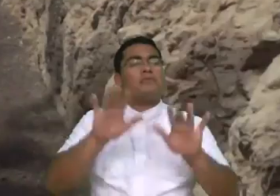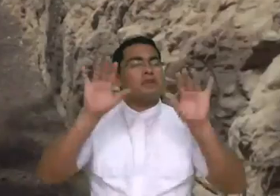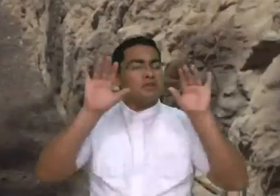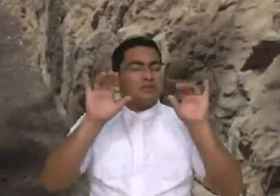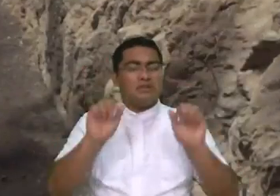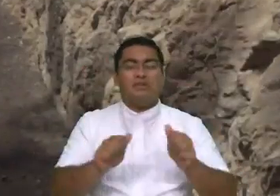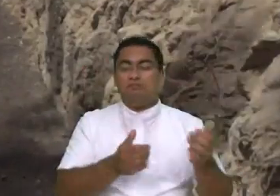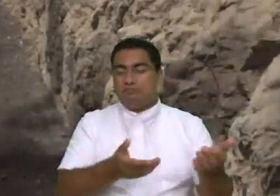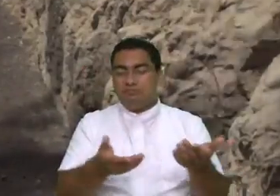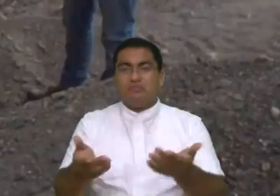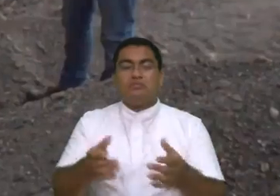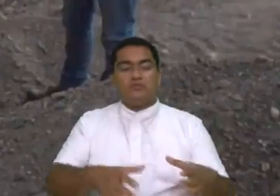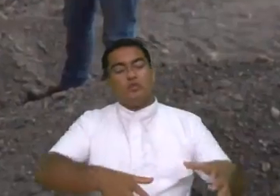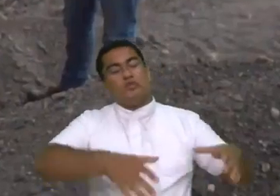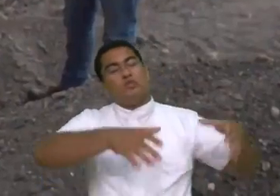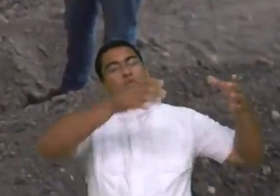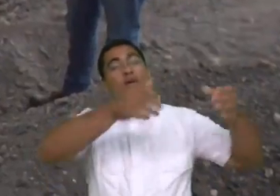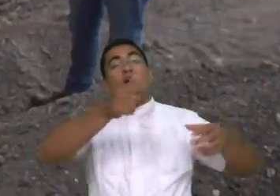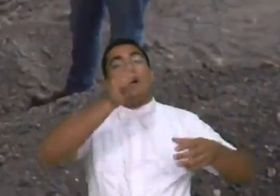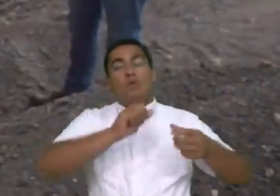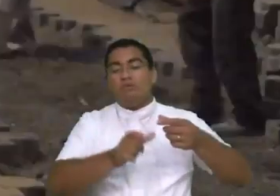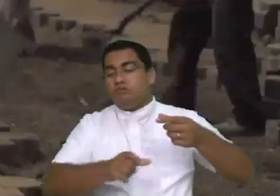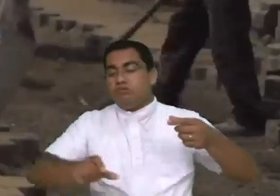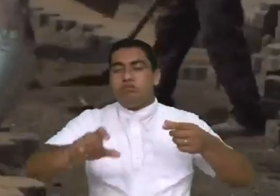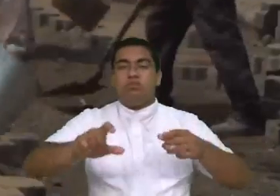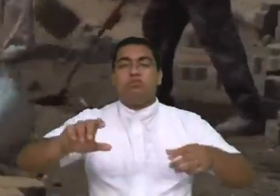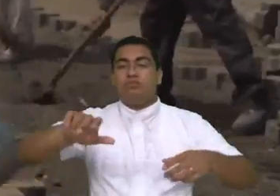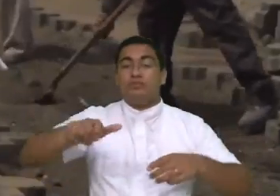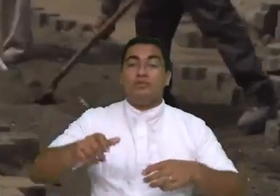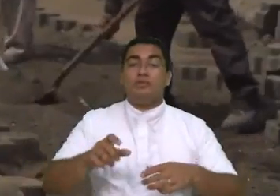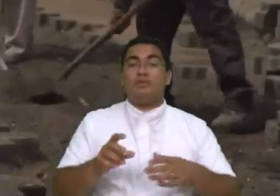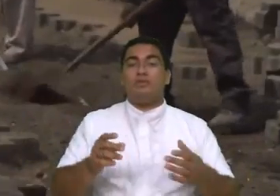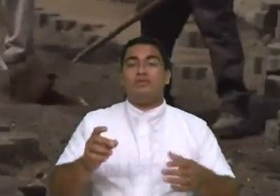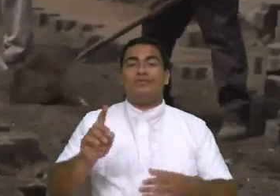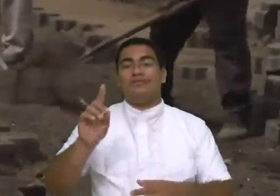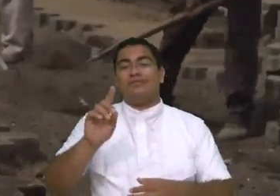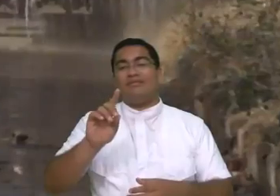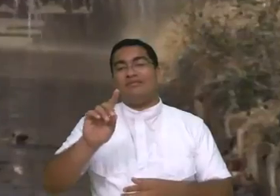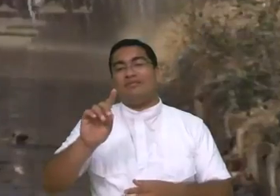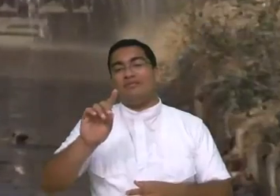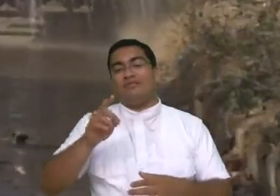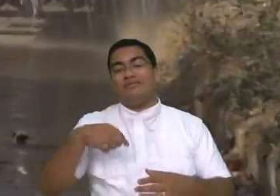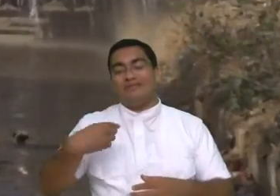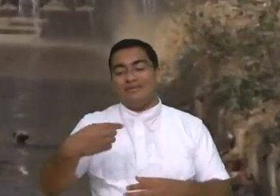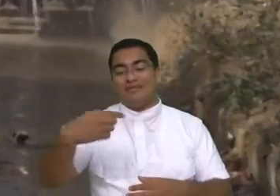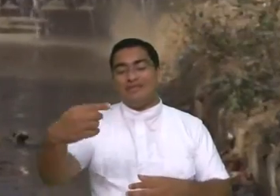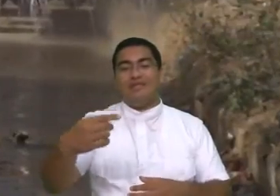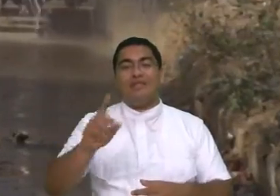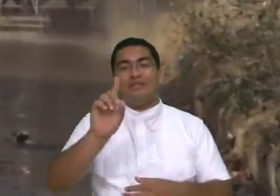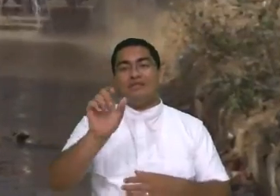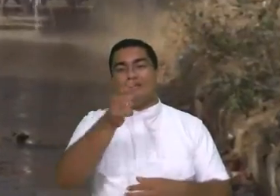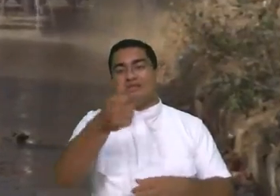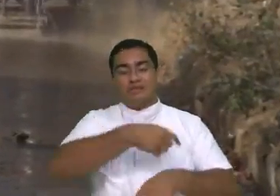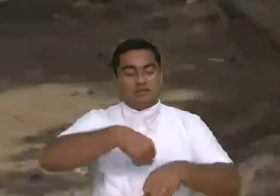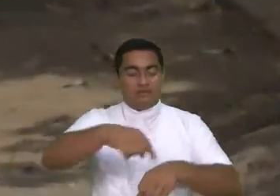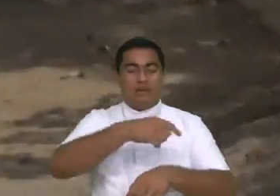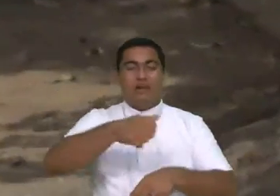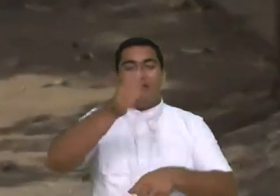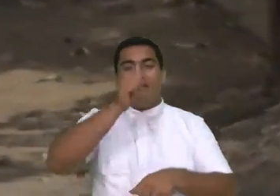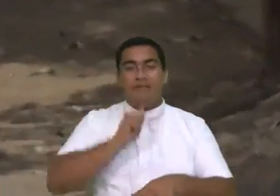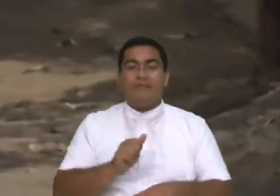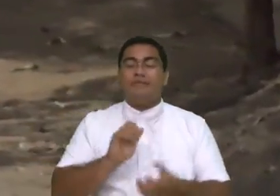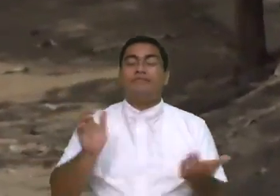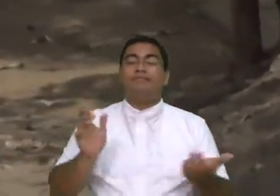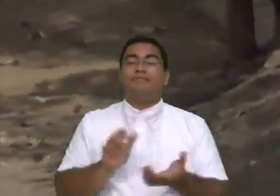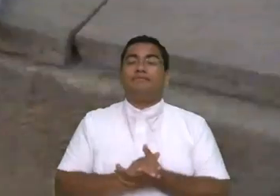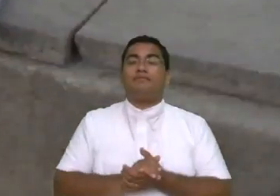restituido el derecho a esta familia, pasando a unas 12, 16 horas de agua diario a través de las redes de abastecimiento. En el